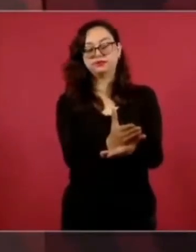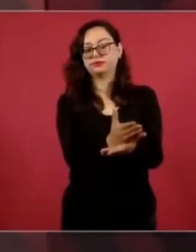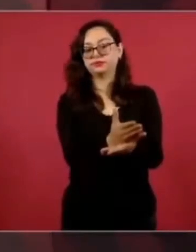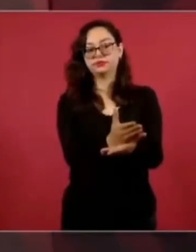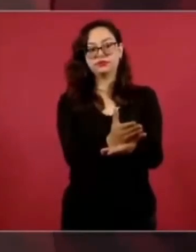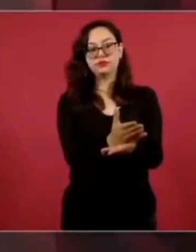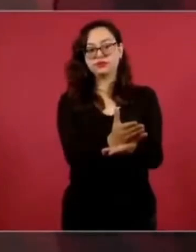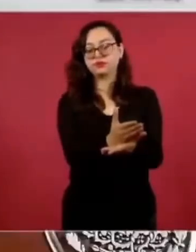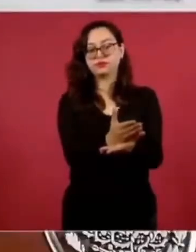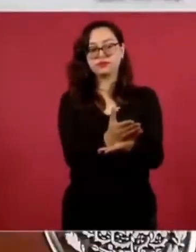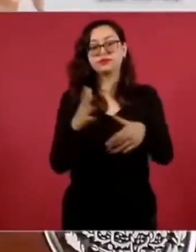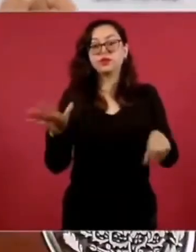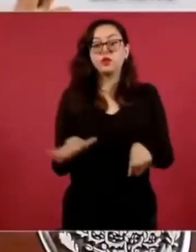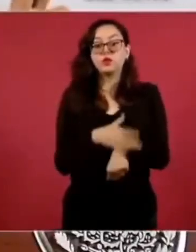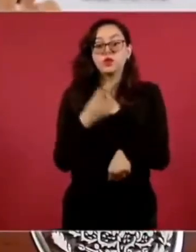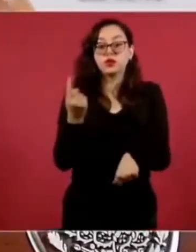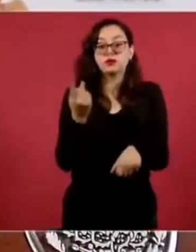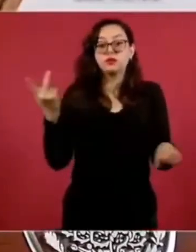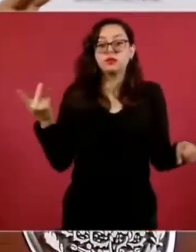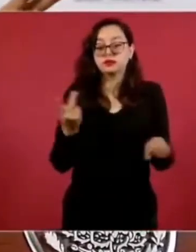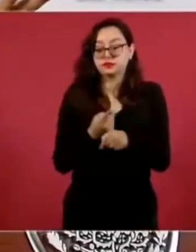porque ese intermediarismo